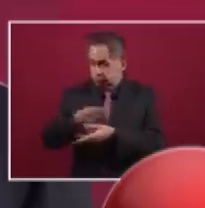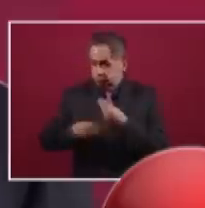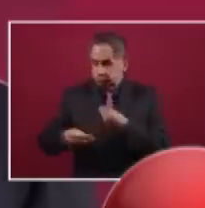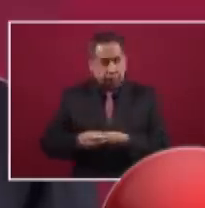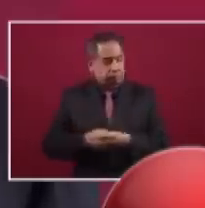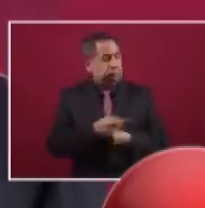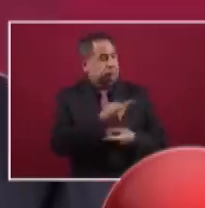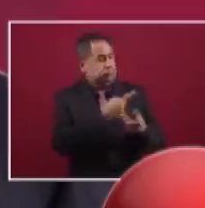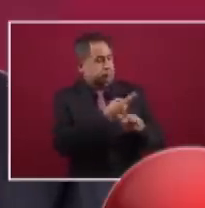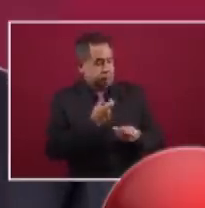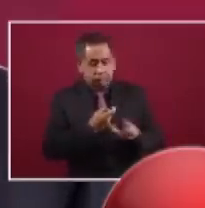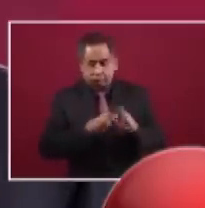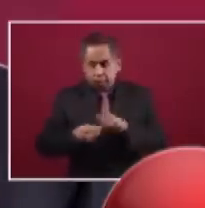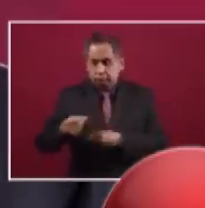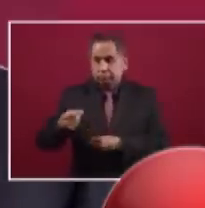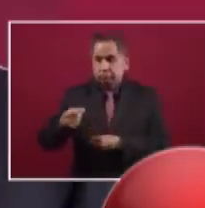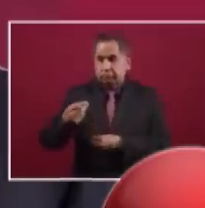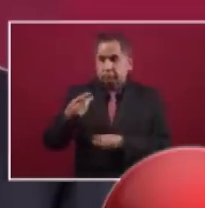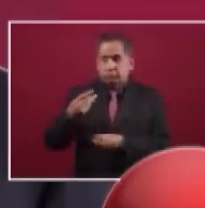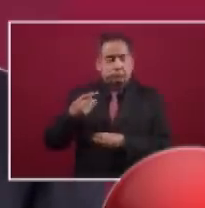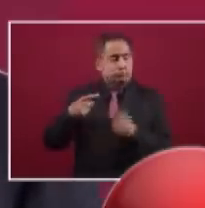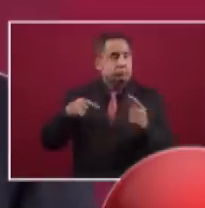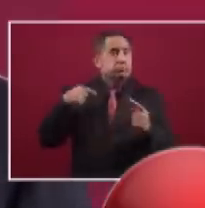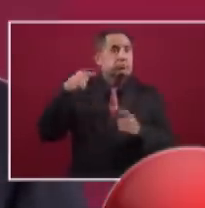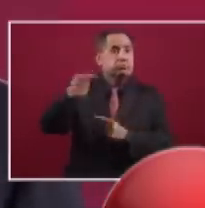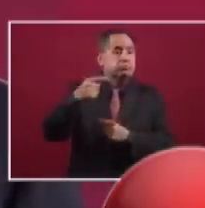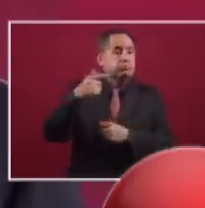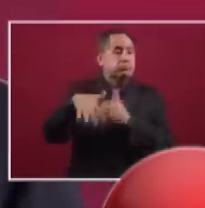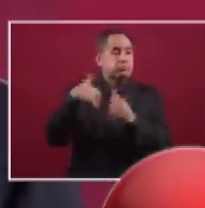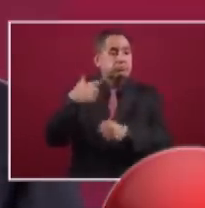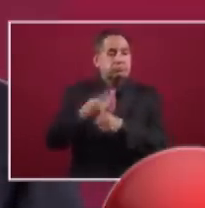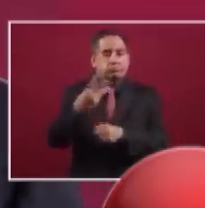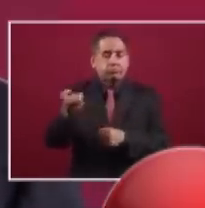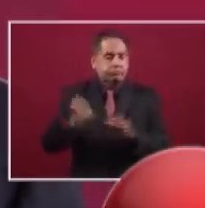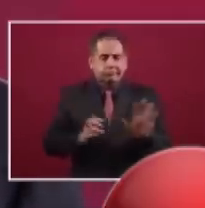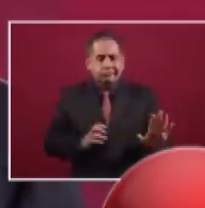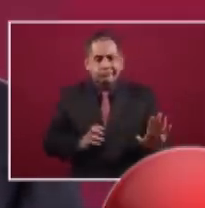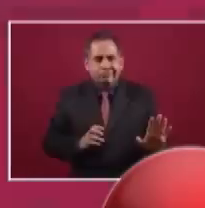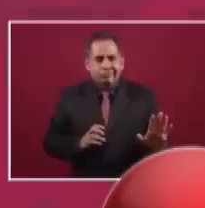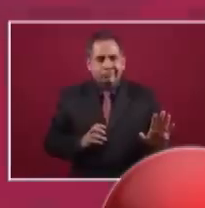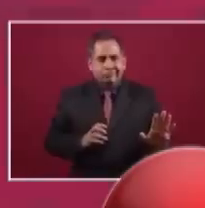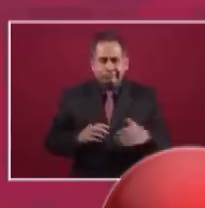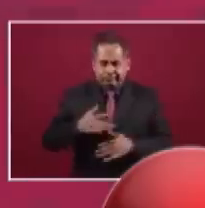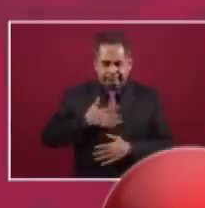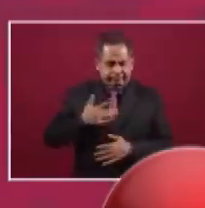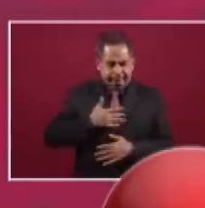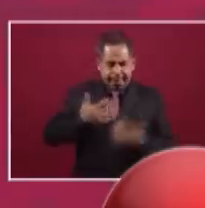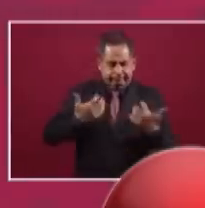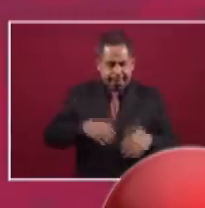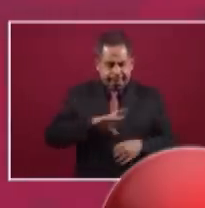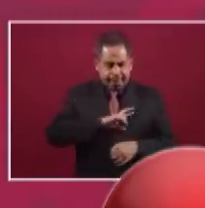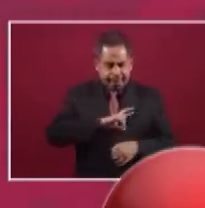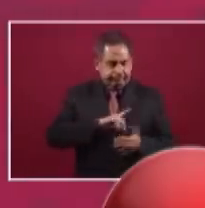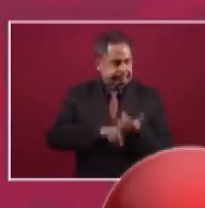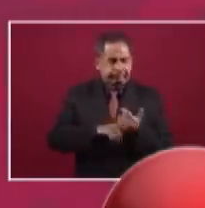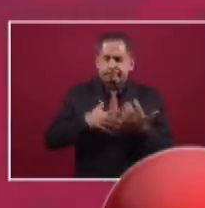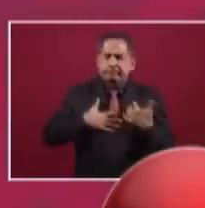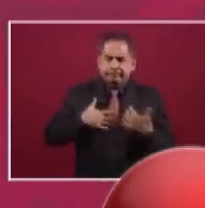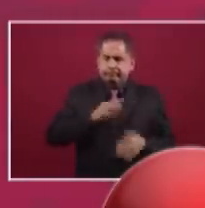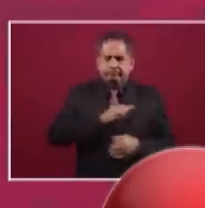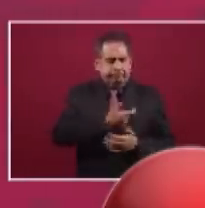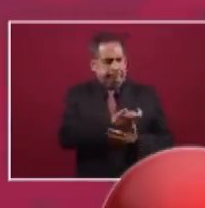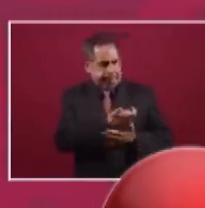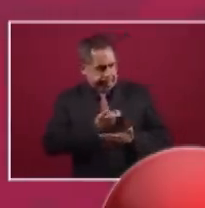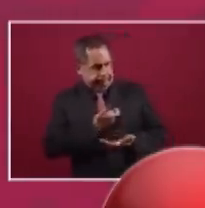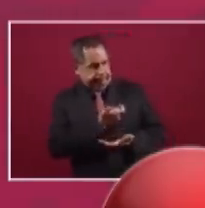100 pesos y luego recibíamos 300 dentro de 15 años. Entonces, desde el punto de vista financiero, nos permite conseguir más